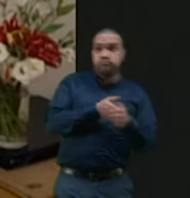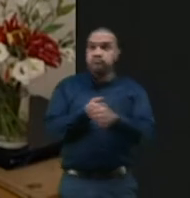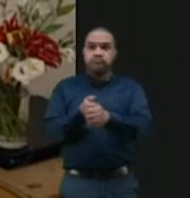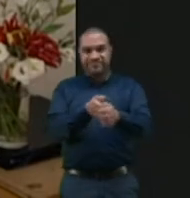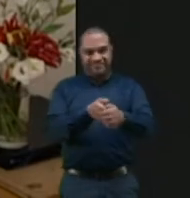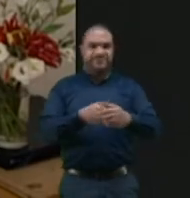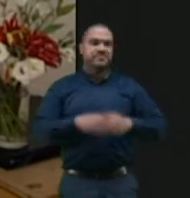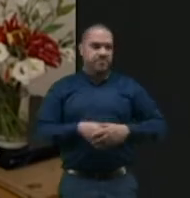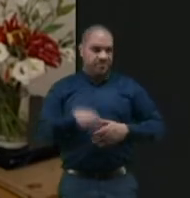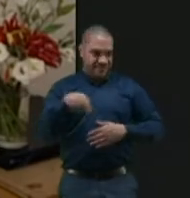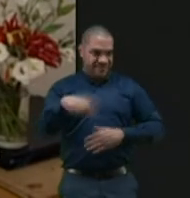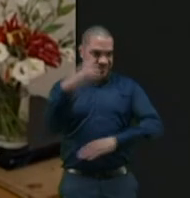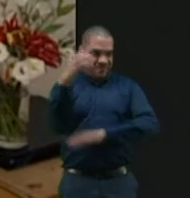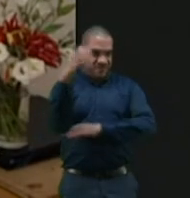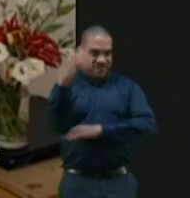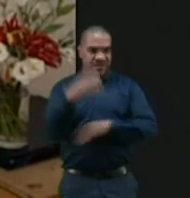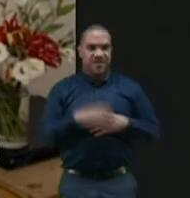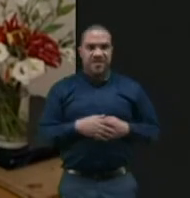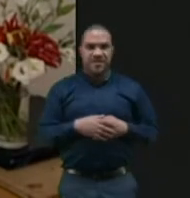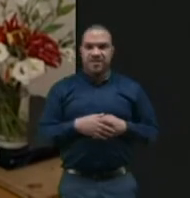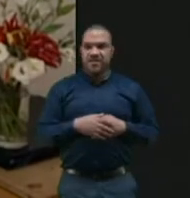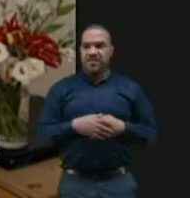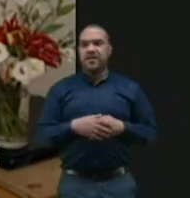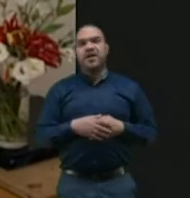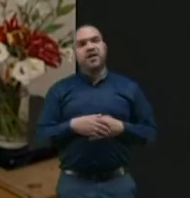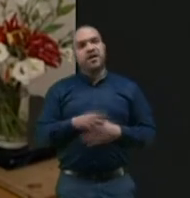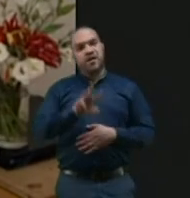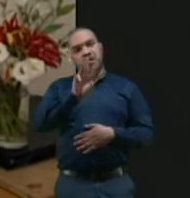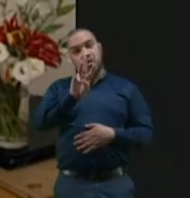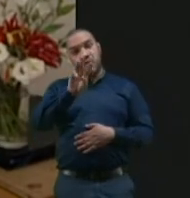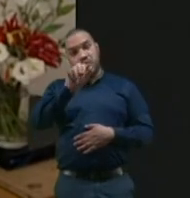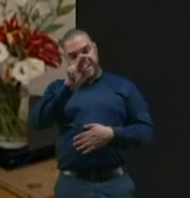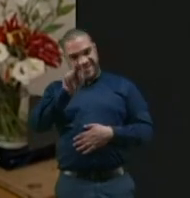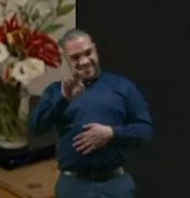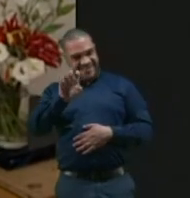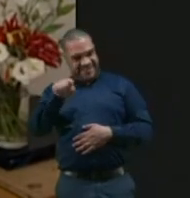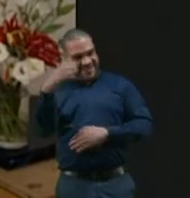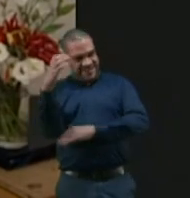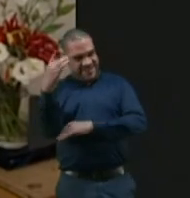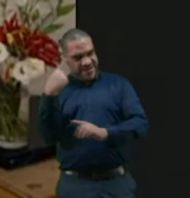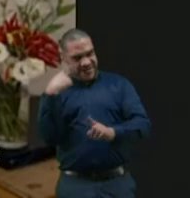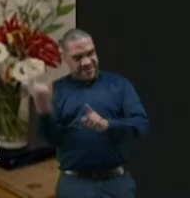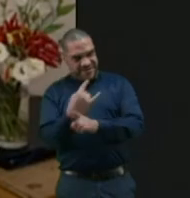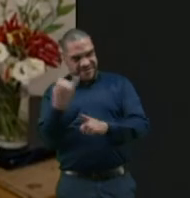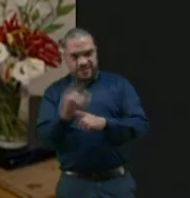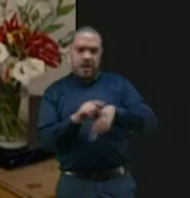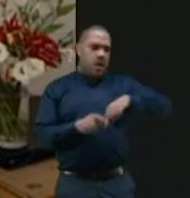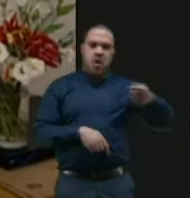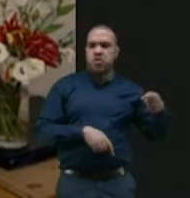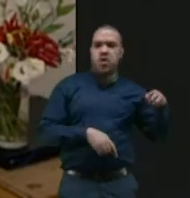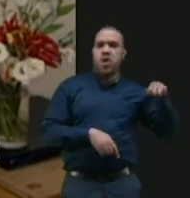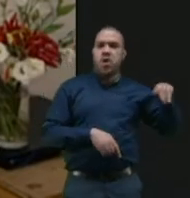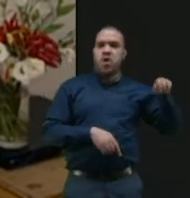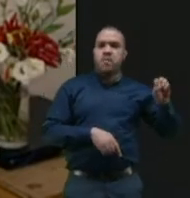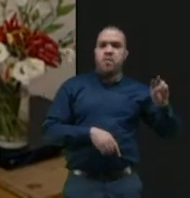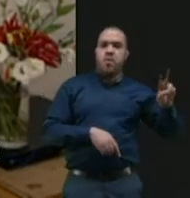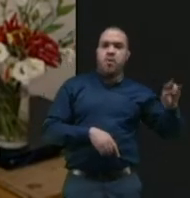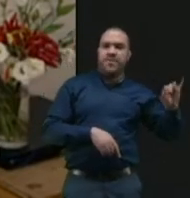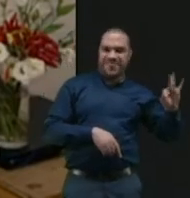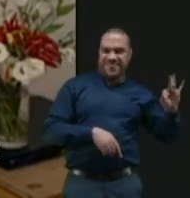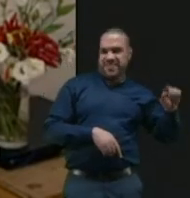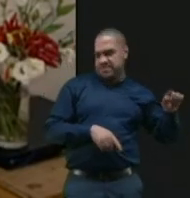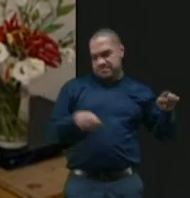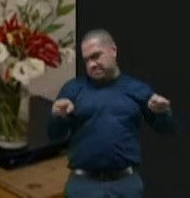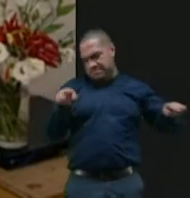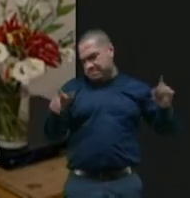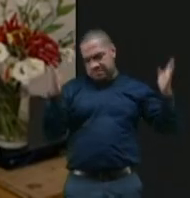aquí en Colombia y ustedes manejan, usen Waze. Y si no manejan, utilizan Moovit. Y la realidad es que probablemente yo